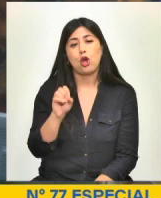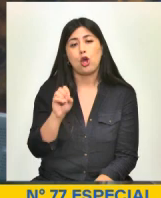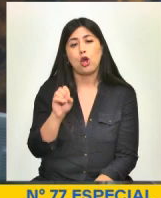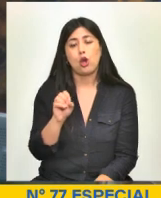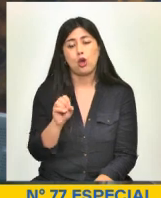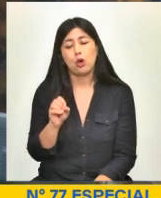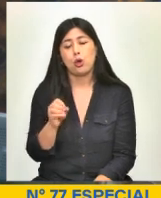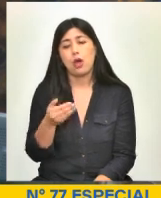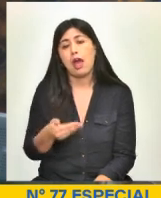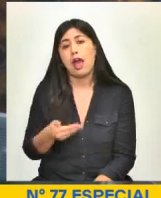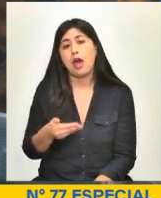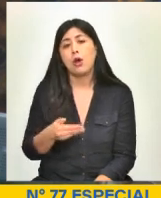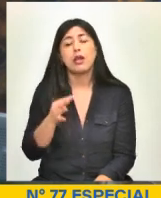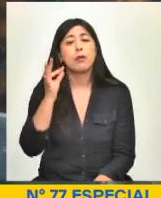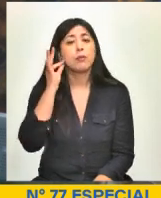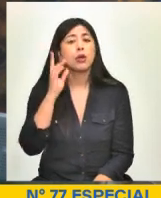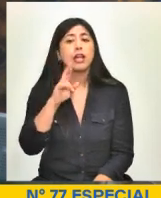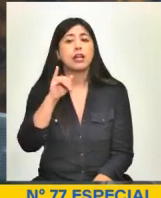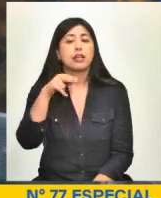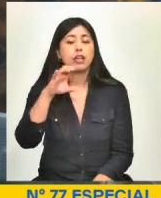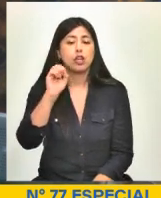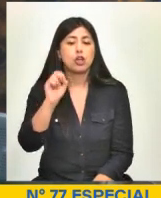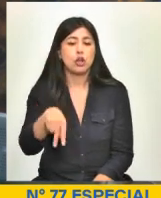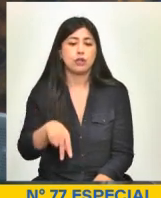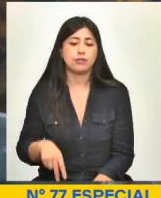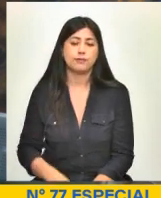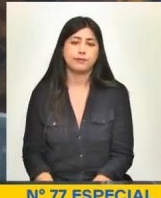Ofrezco la palabra a la senadora Jimena Rincón.